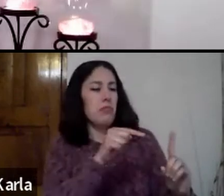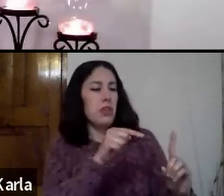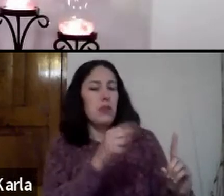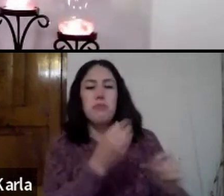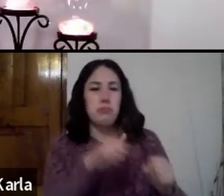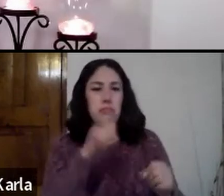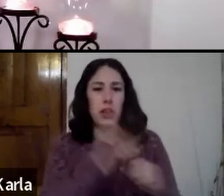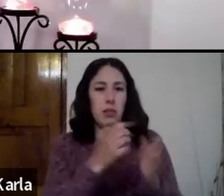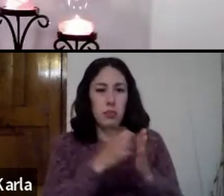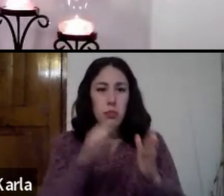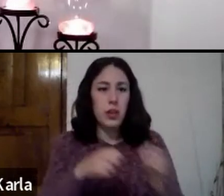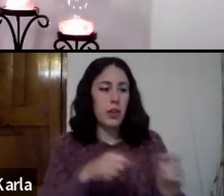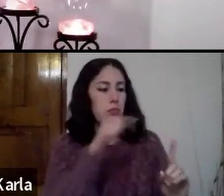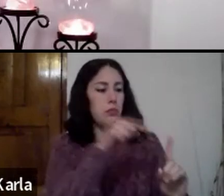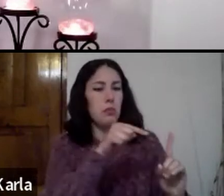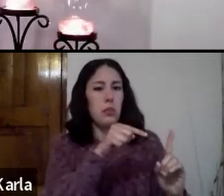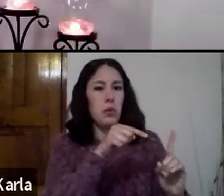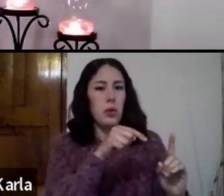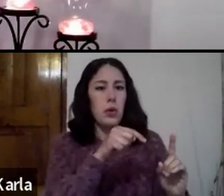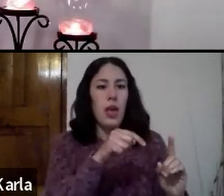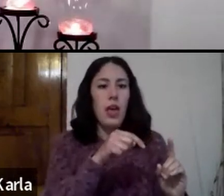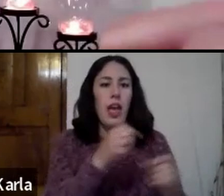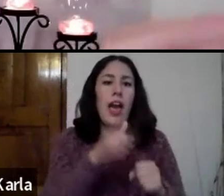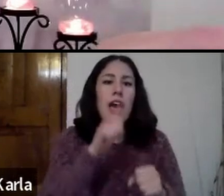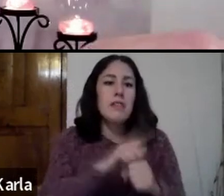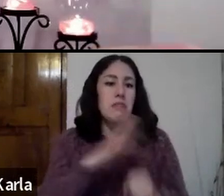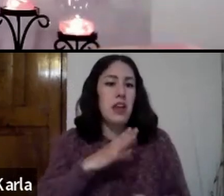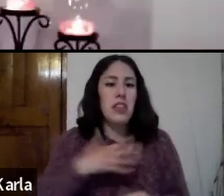el animalito tiene hambre la reacción